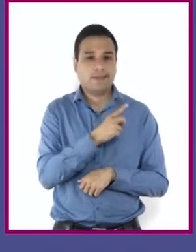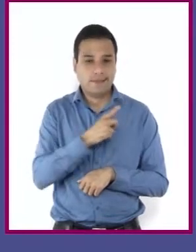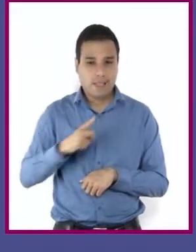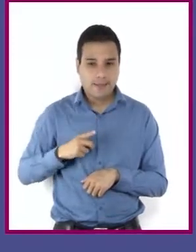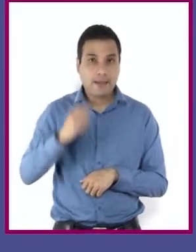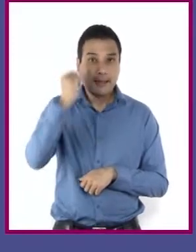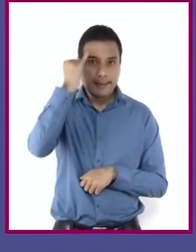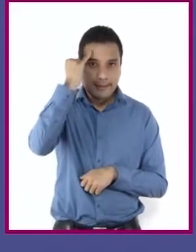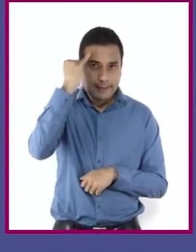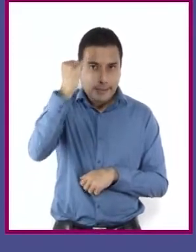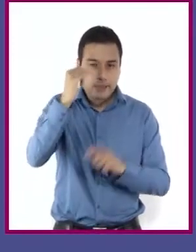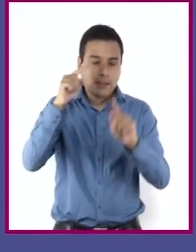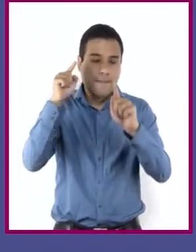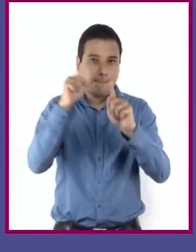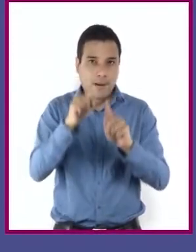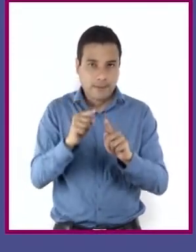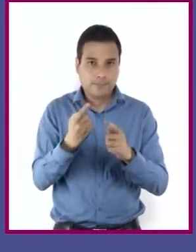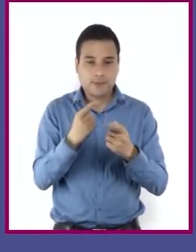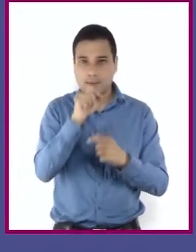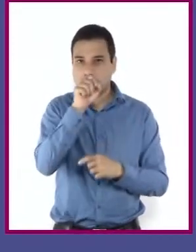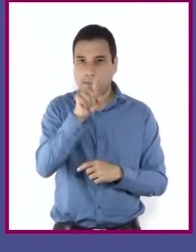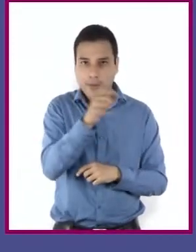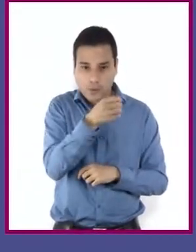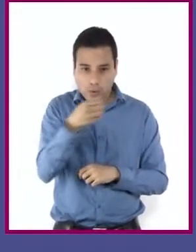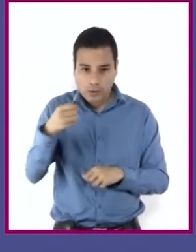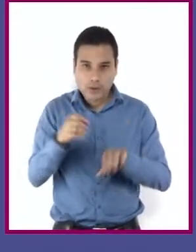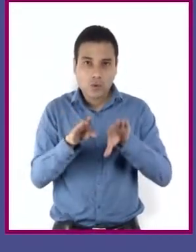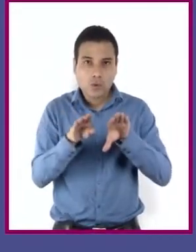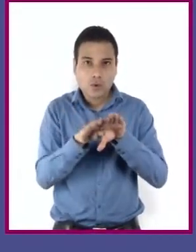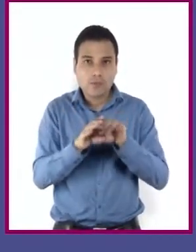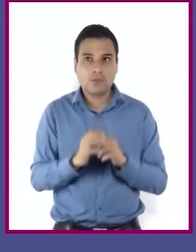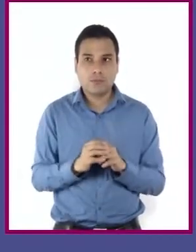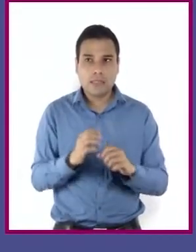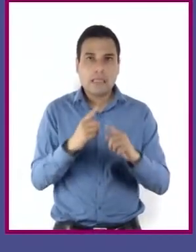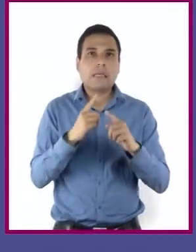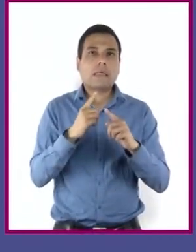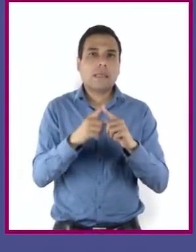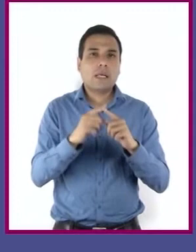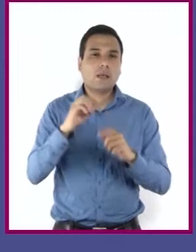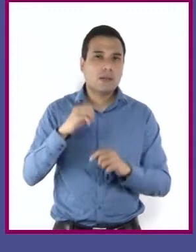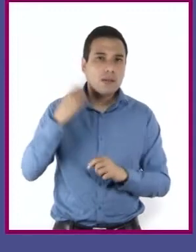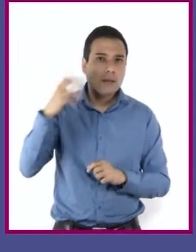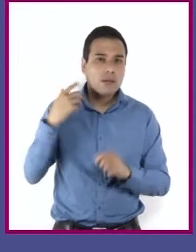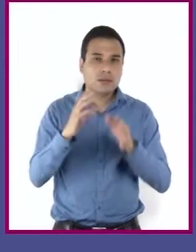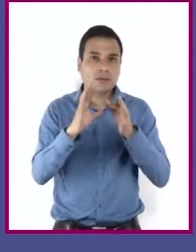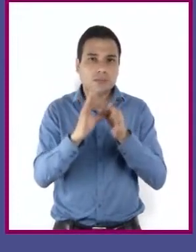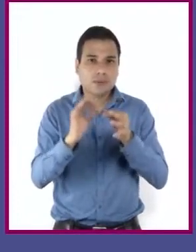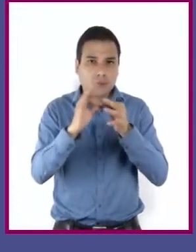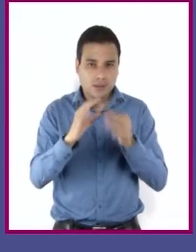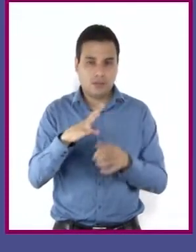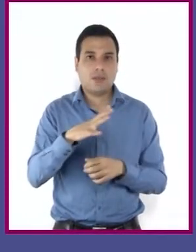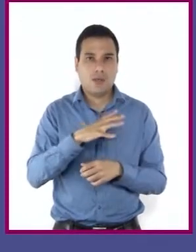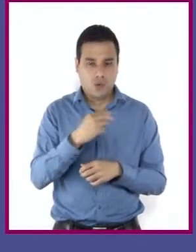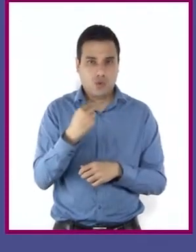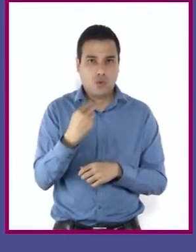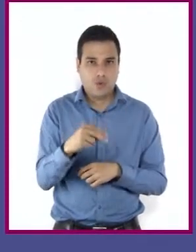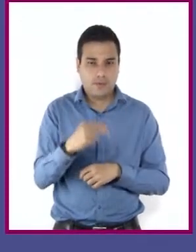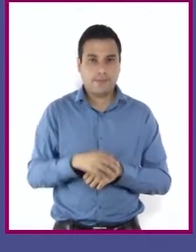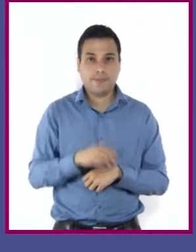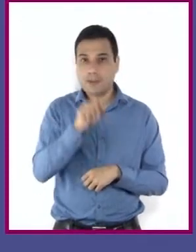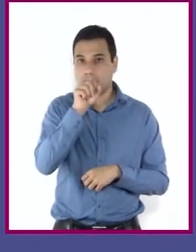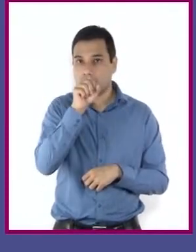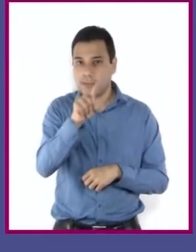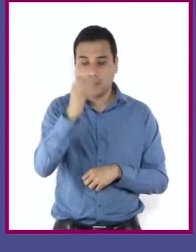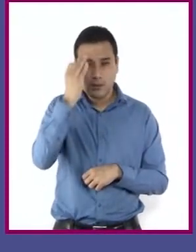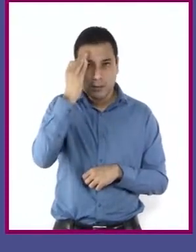que se mostrarán. Indica quién expone cada subtema o contenido específico. Debe señalar el tiempo